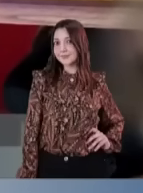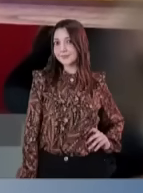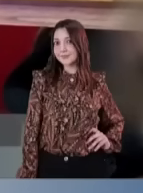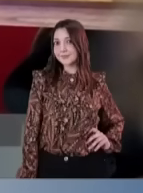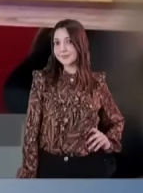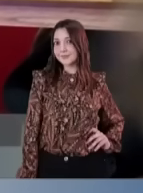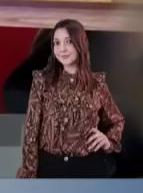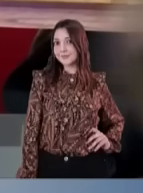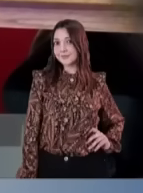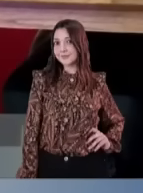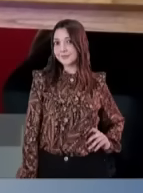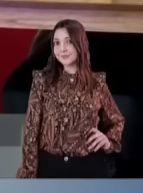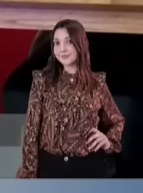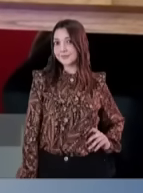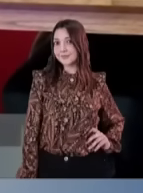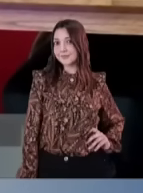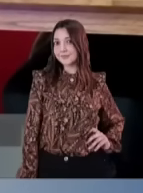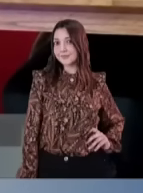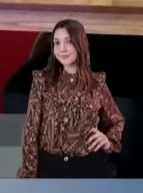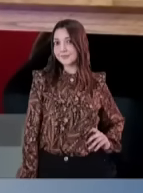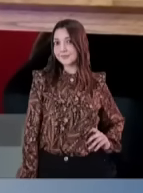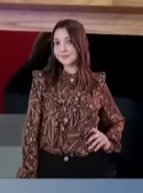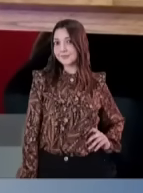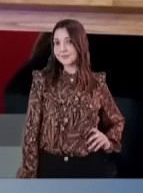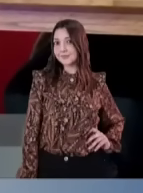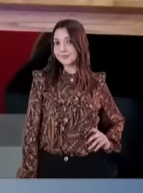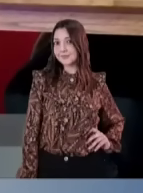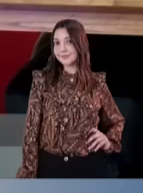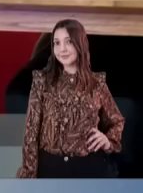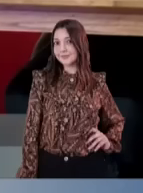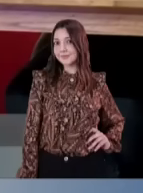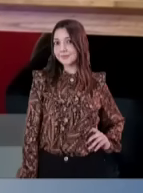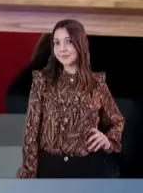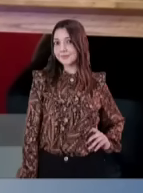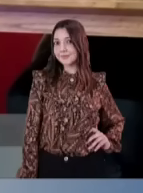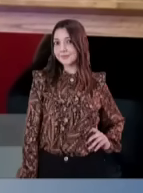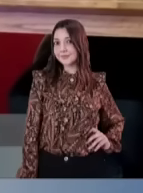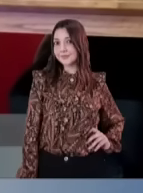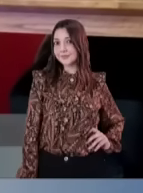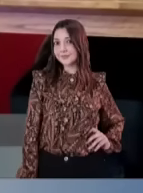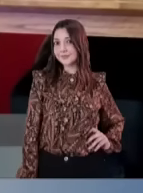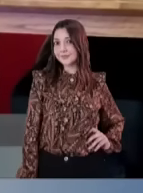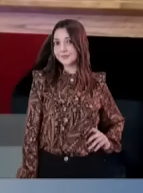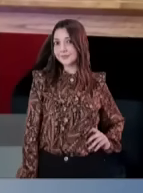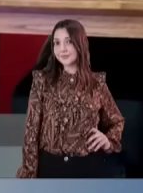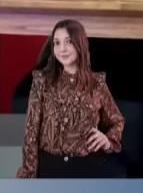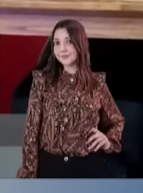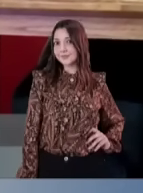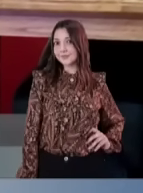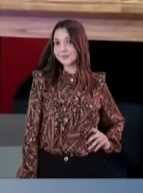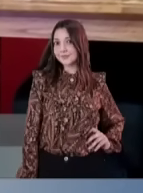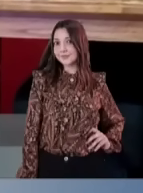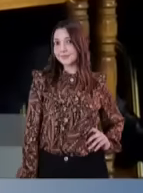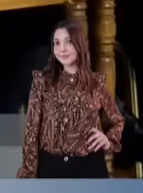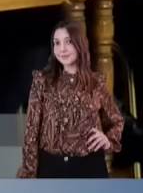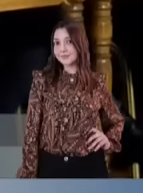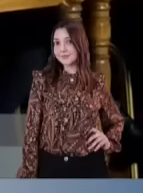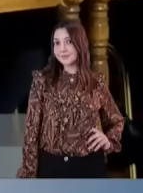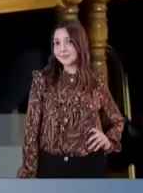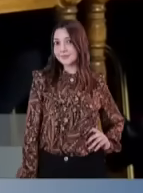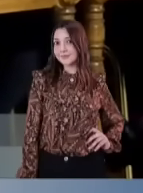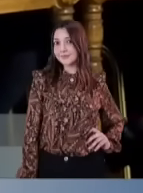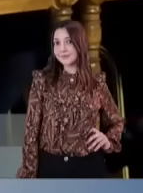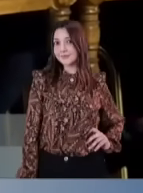con 45 minutos el ministro tiene una actividad, el Ministro de Justicia, el Ministerio de Agricultura, el Ministerio de Transporte,